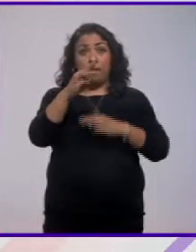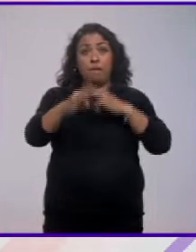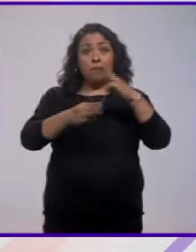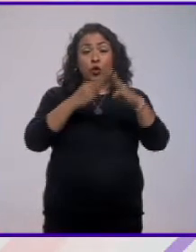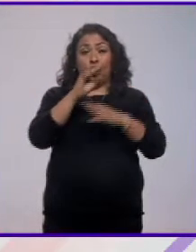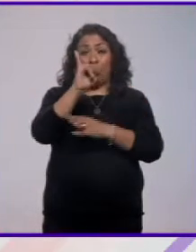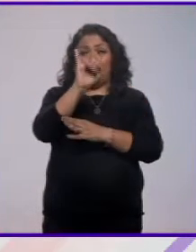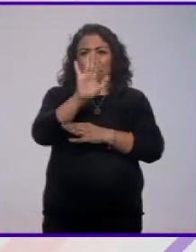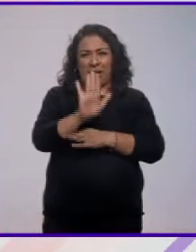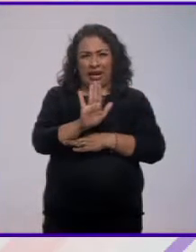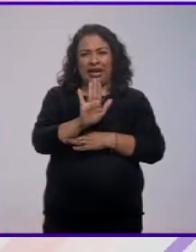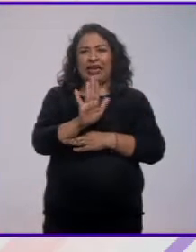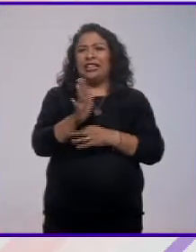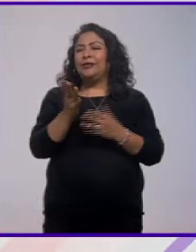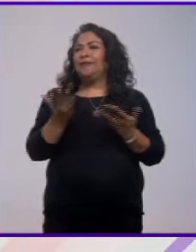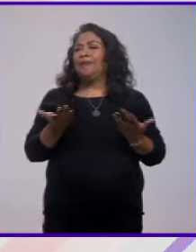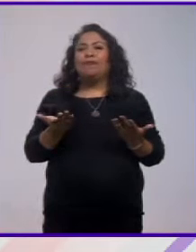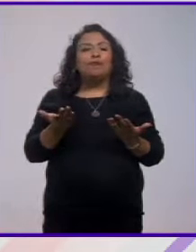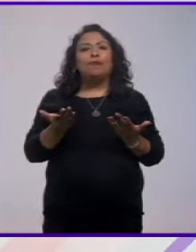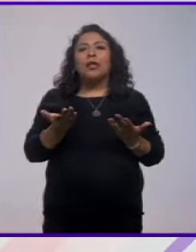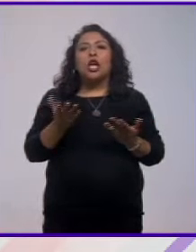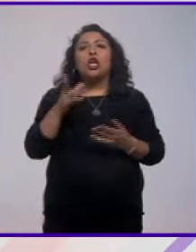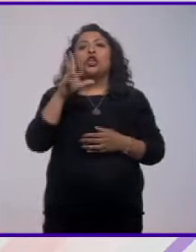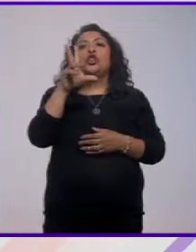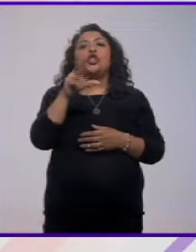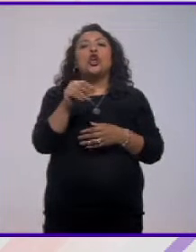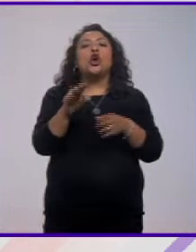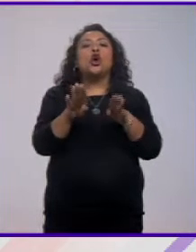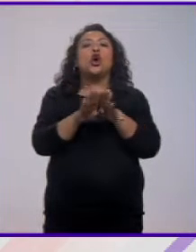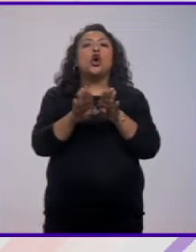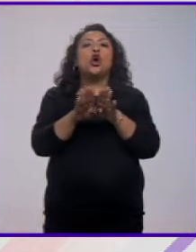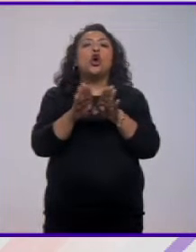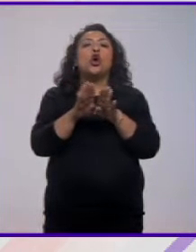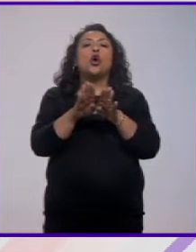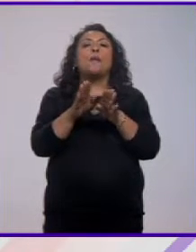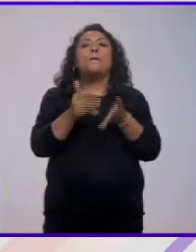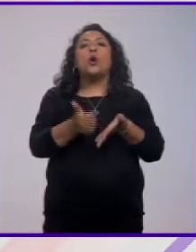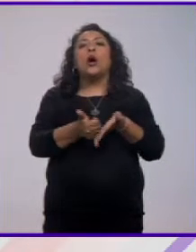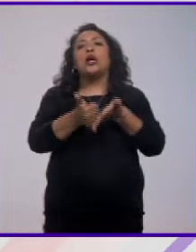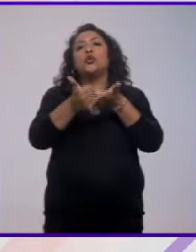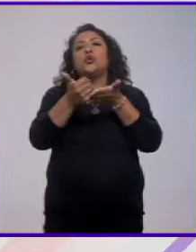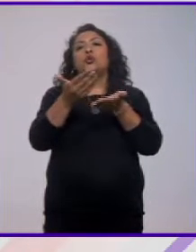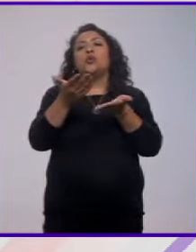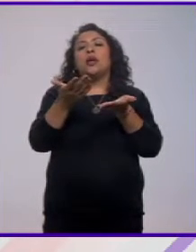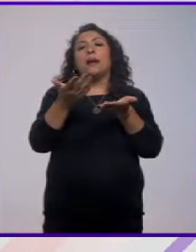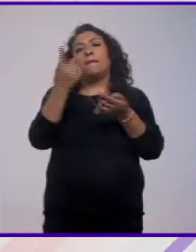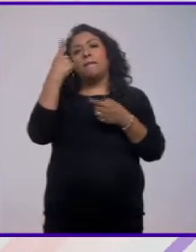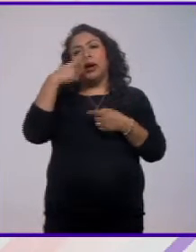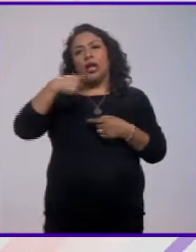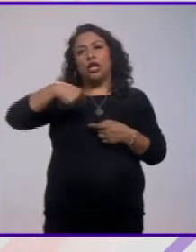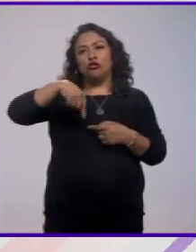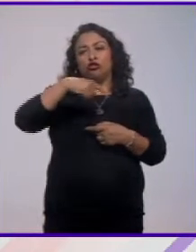de la imagen ya no es un mediador